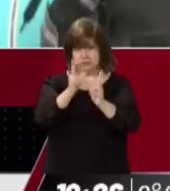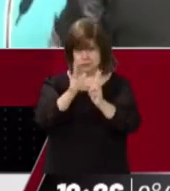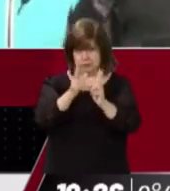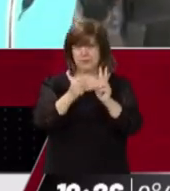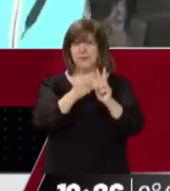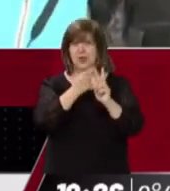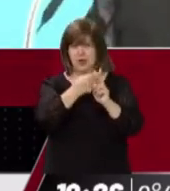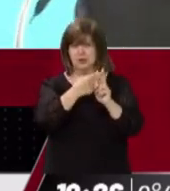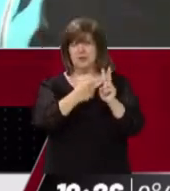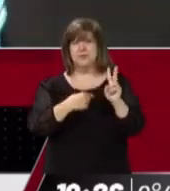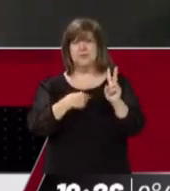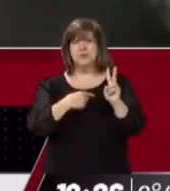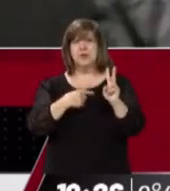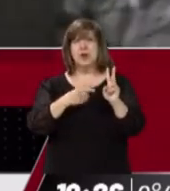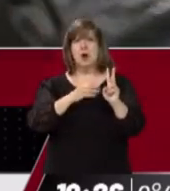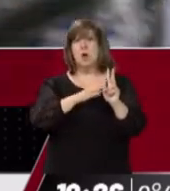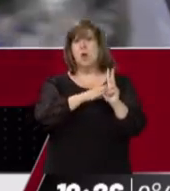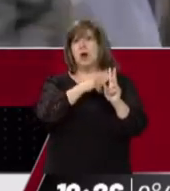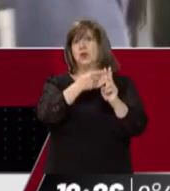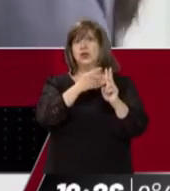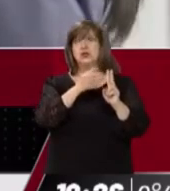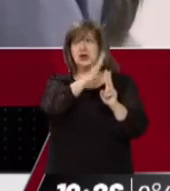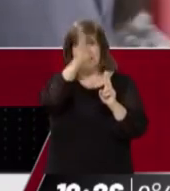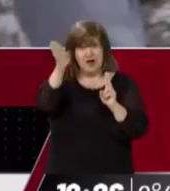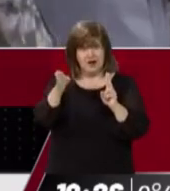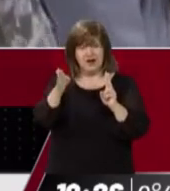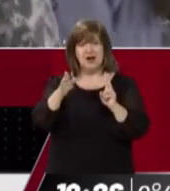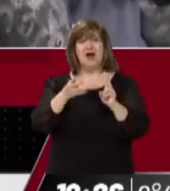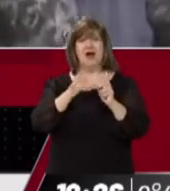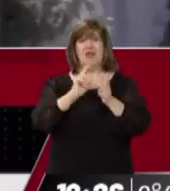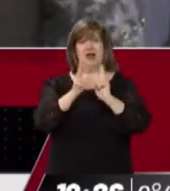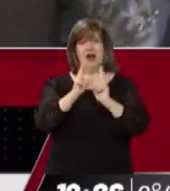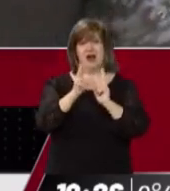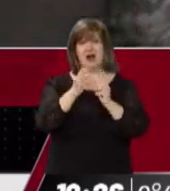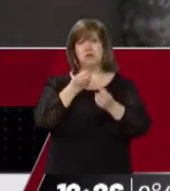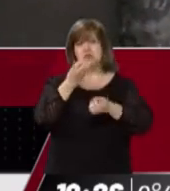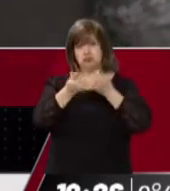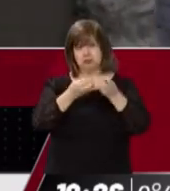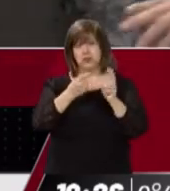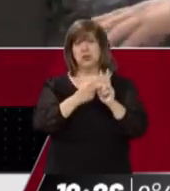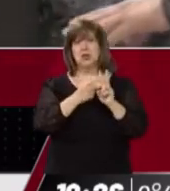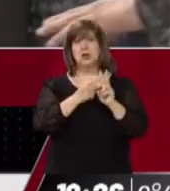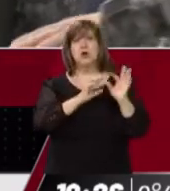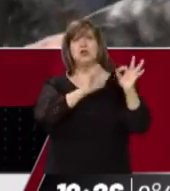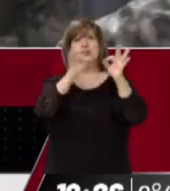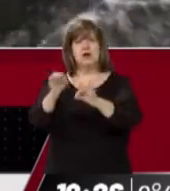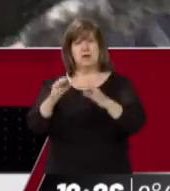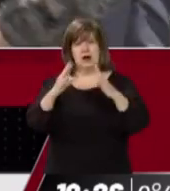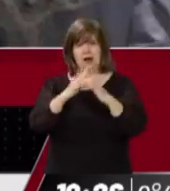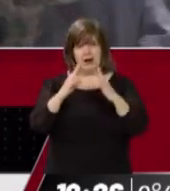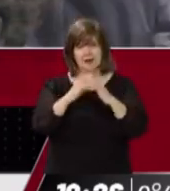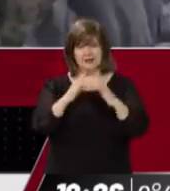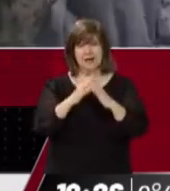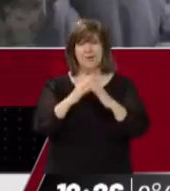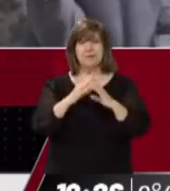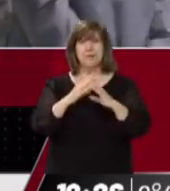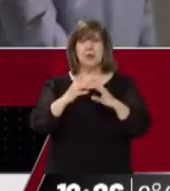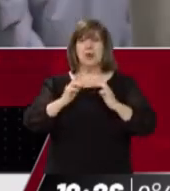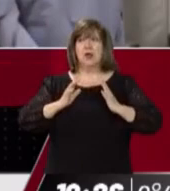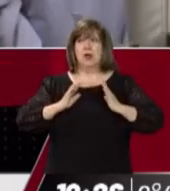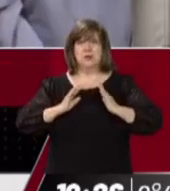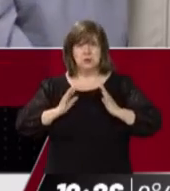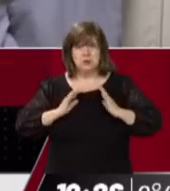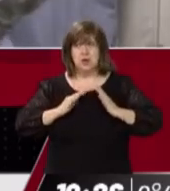vez que declararon era un tema acá en la casa cosas que no se ven desde ataques de